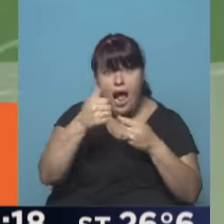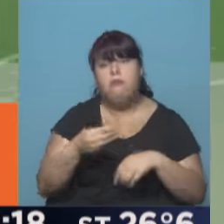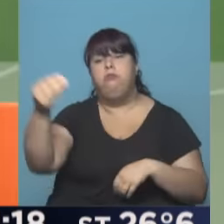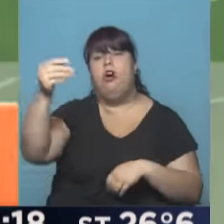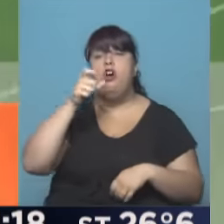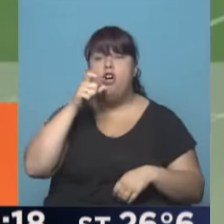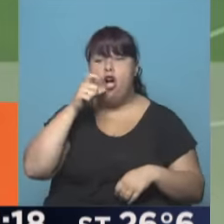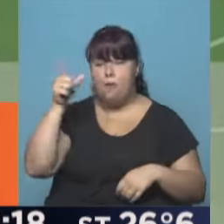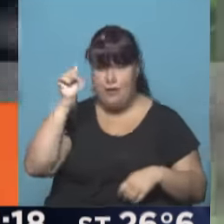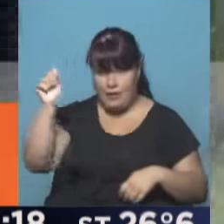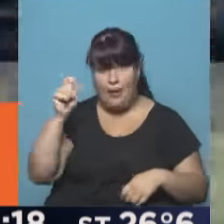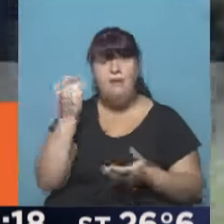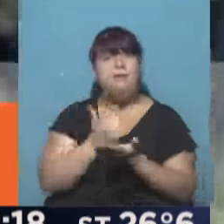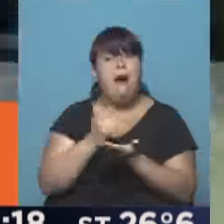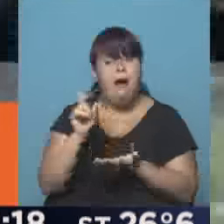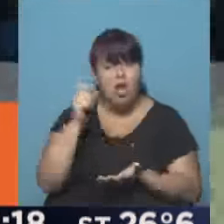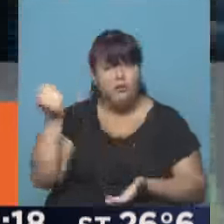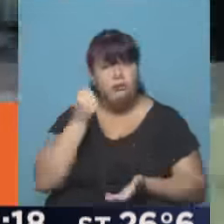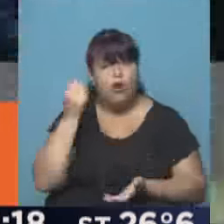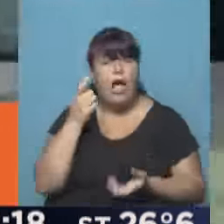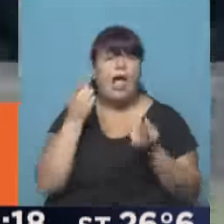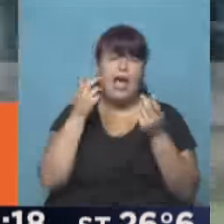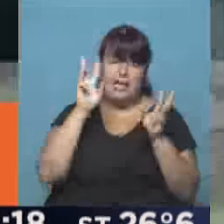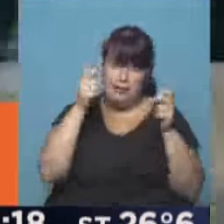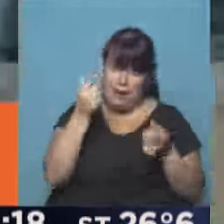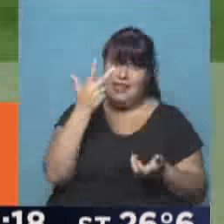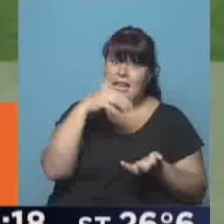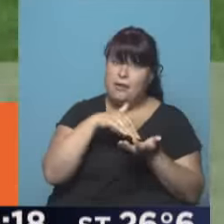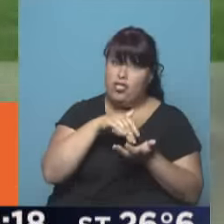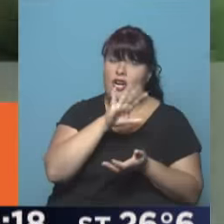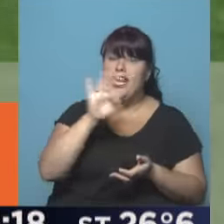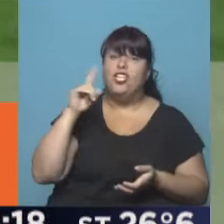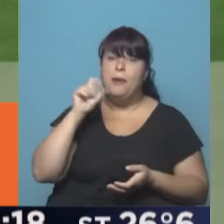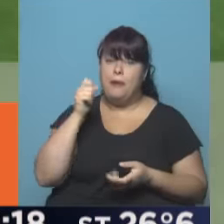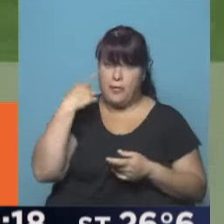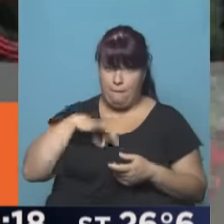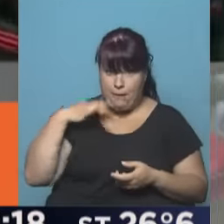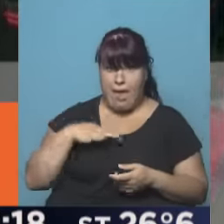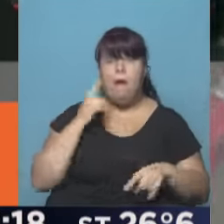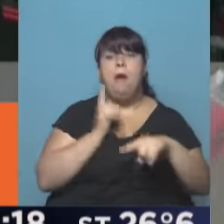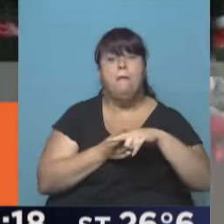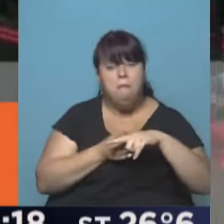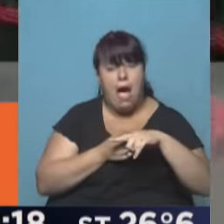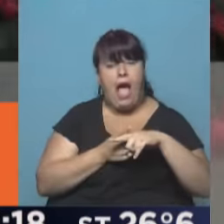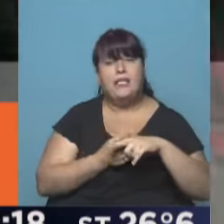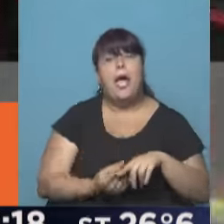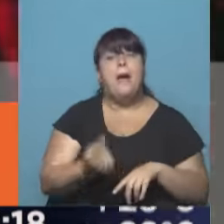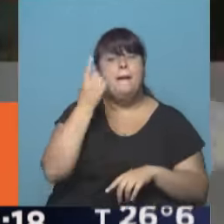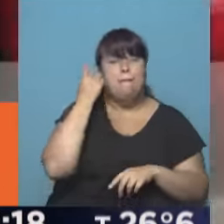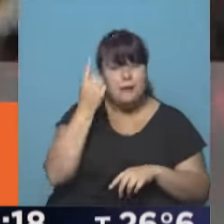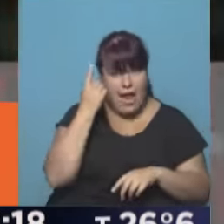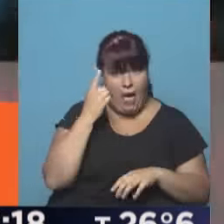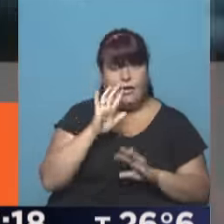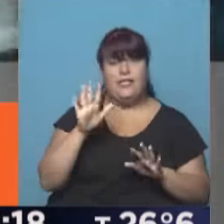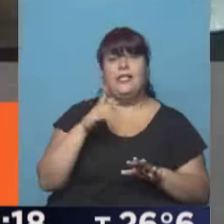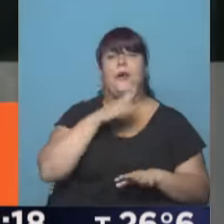América. Y no es un detalle menor, más allá de lo económico, ganar 3,5 millones de pesos por el premio, sino que por primera vez, más allá